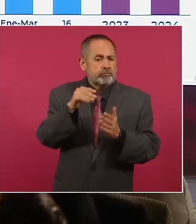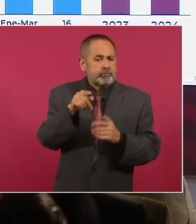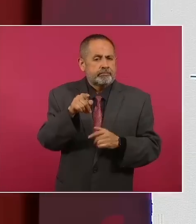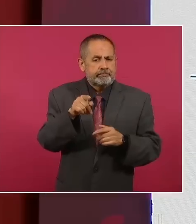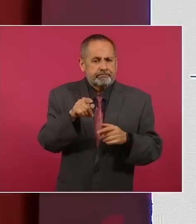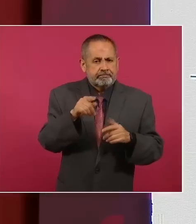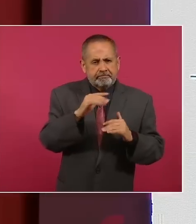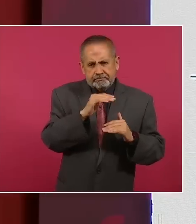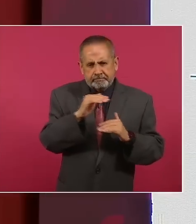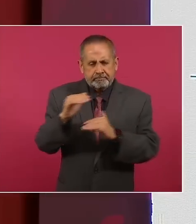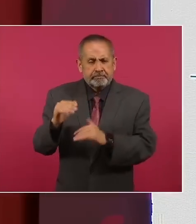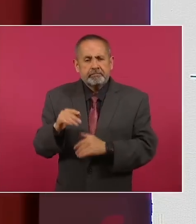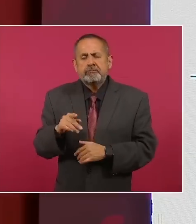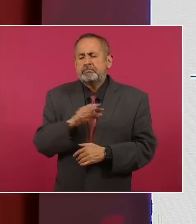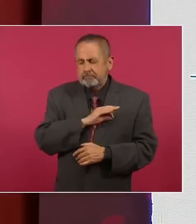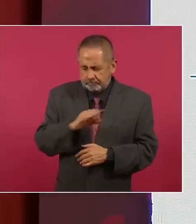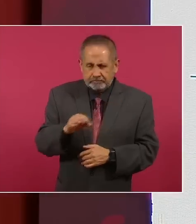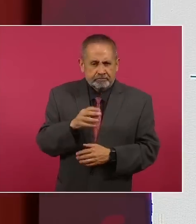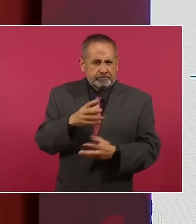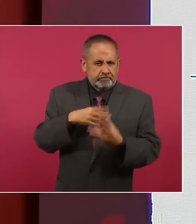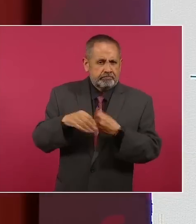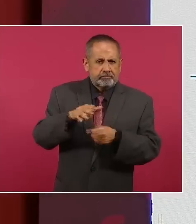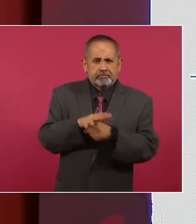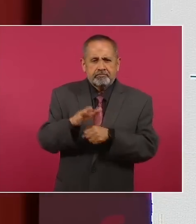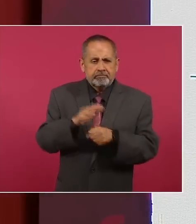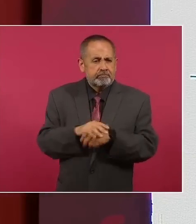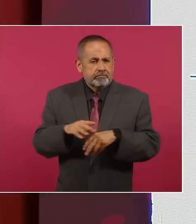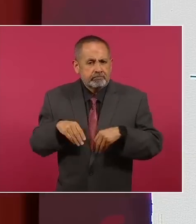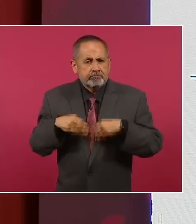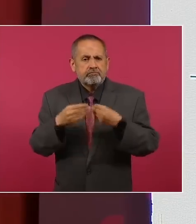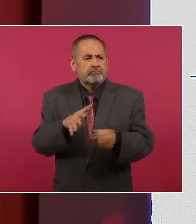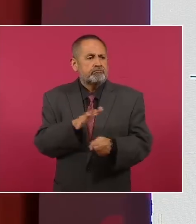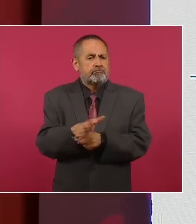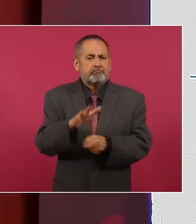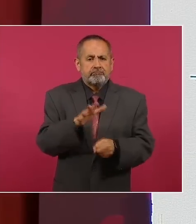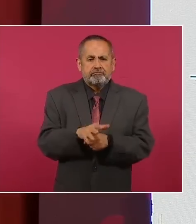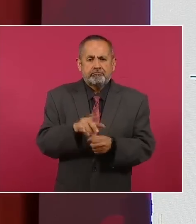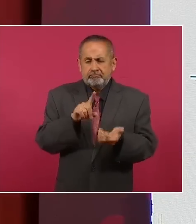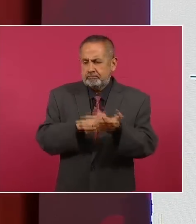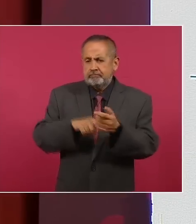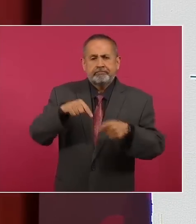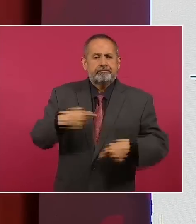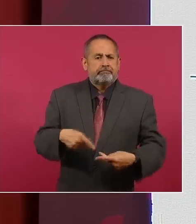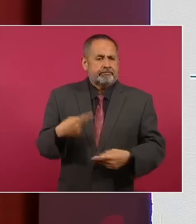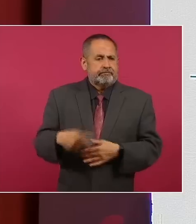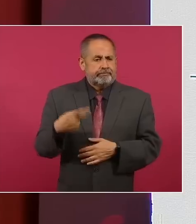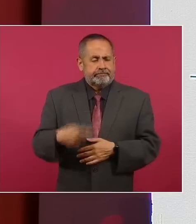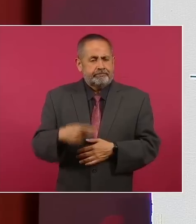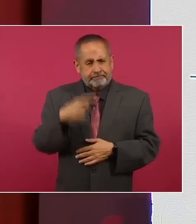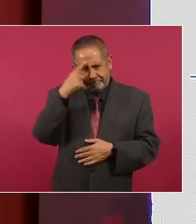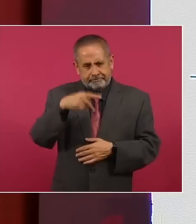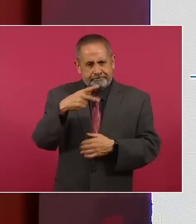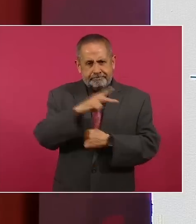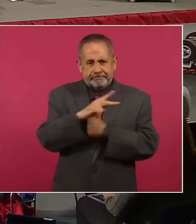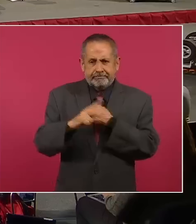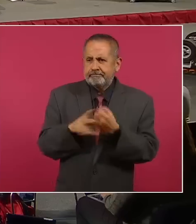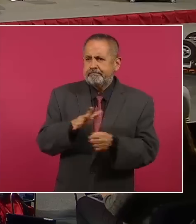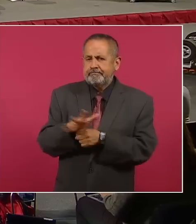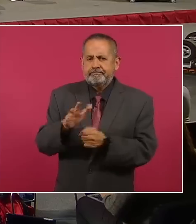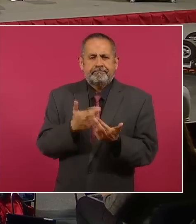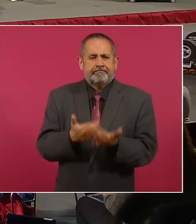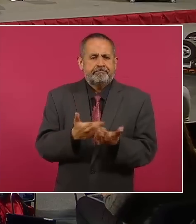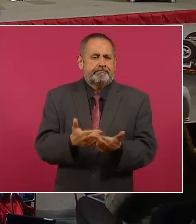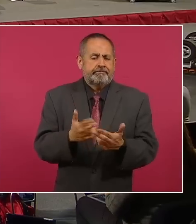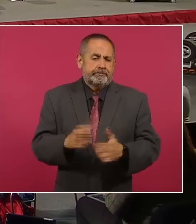millones prácticamente estaríamos garantizando la autosuficiencia en nuestro país. La que sigue, por